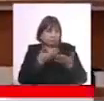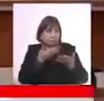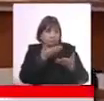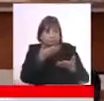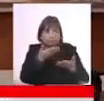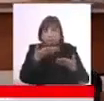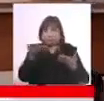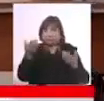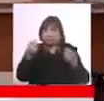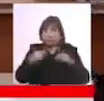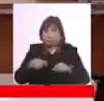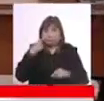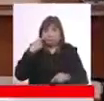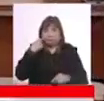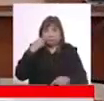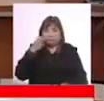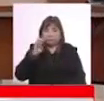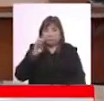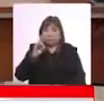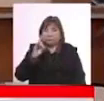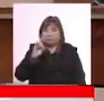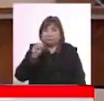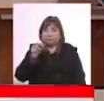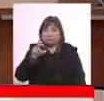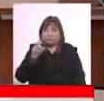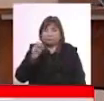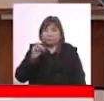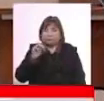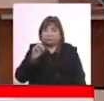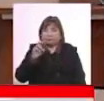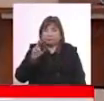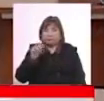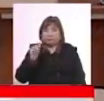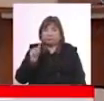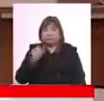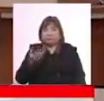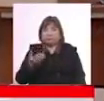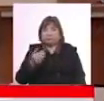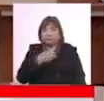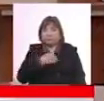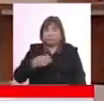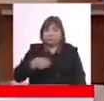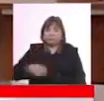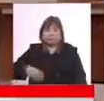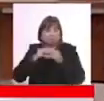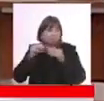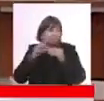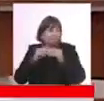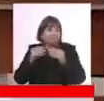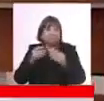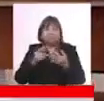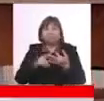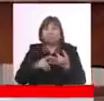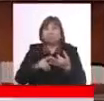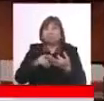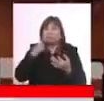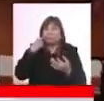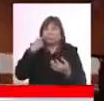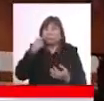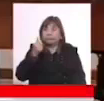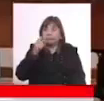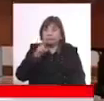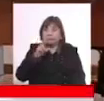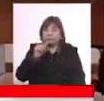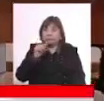Agradecemos la presencia del señor Eduardo Mora Aznarán, ministro de la Producción, y del